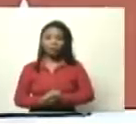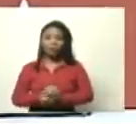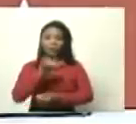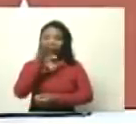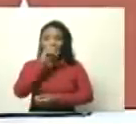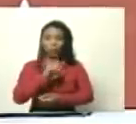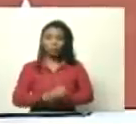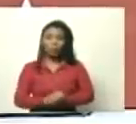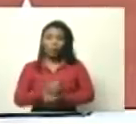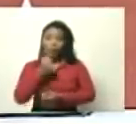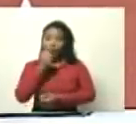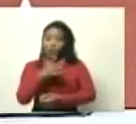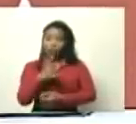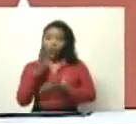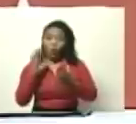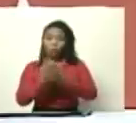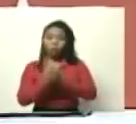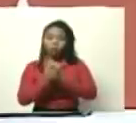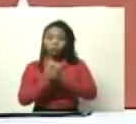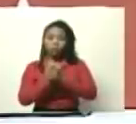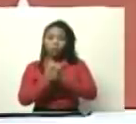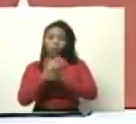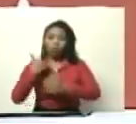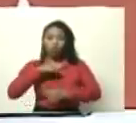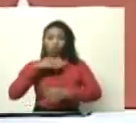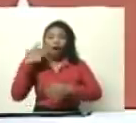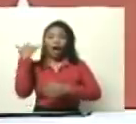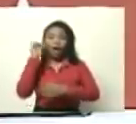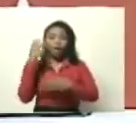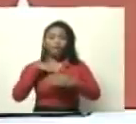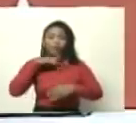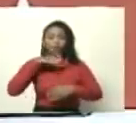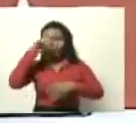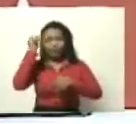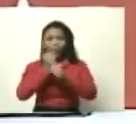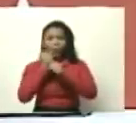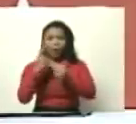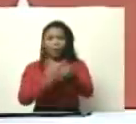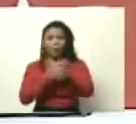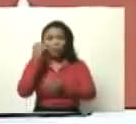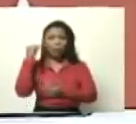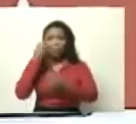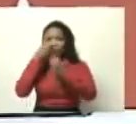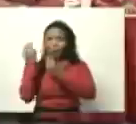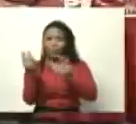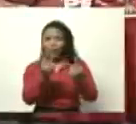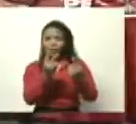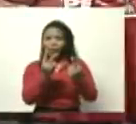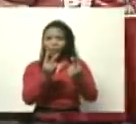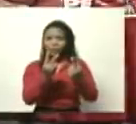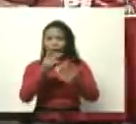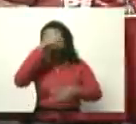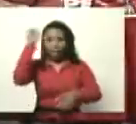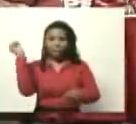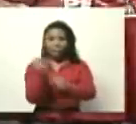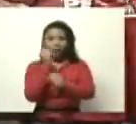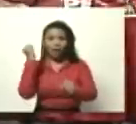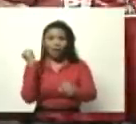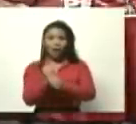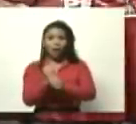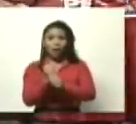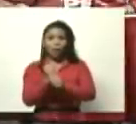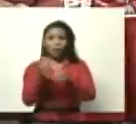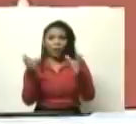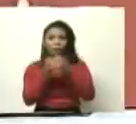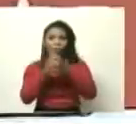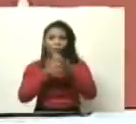cinco años. Bueno, compañeros y compañeras, tenemos trabajo. Hermanos y hermanas de la Dirección Nacional, bienvenidos al trabajo por el